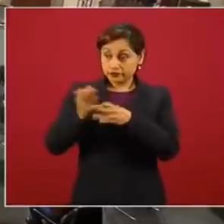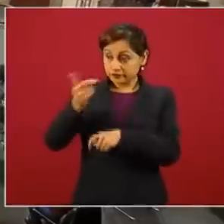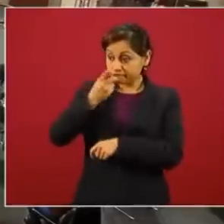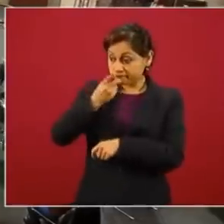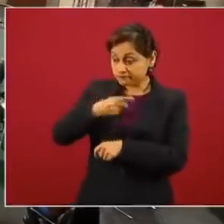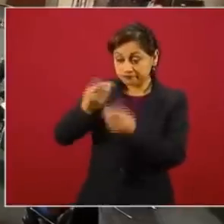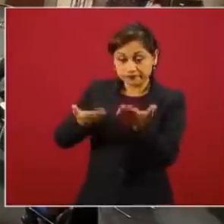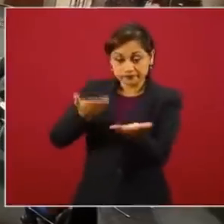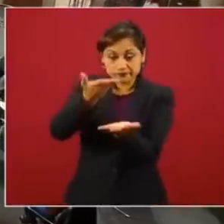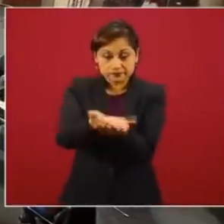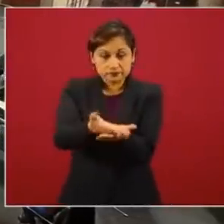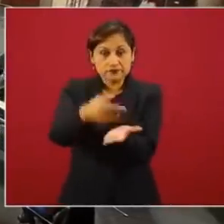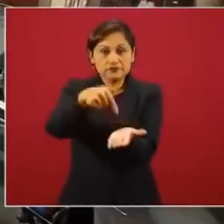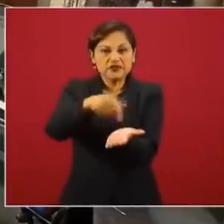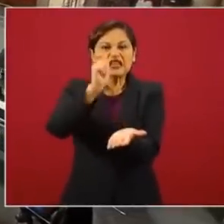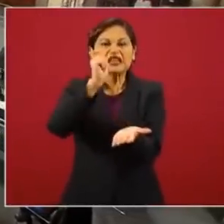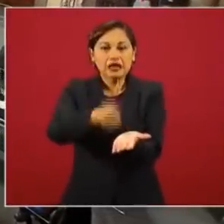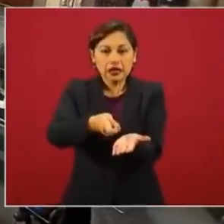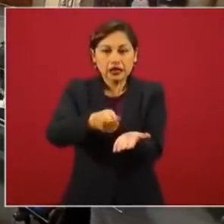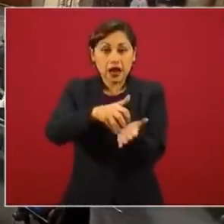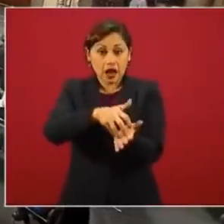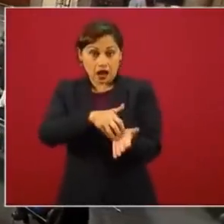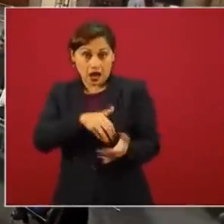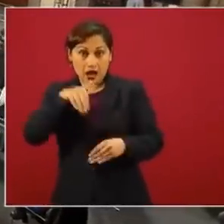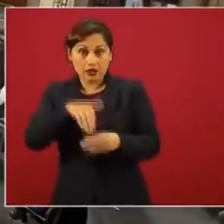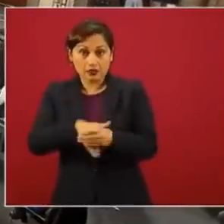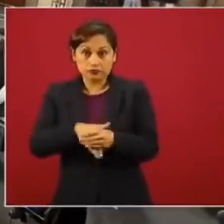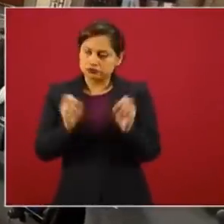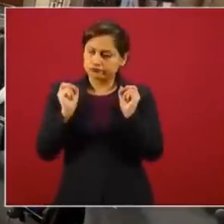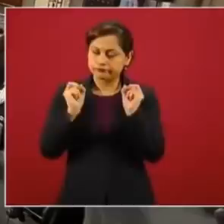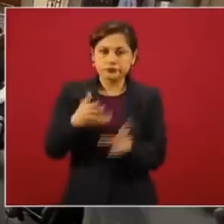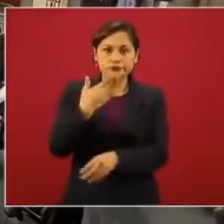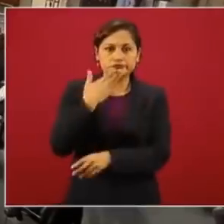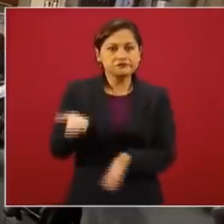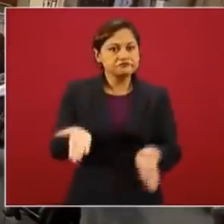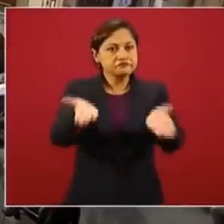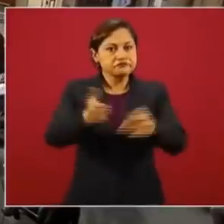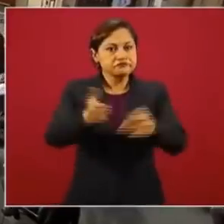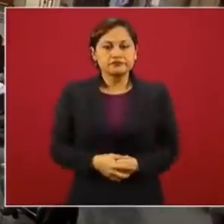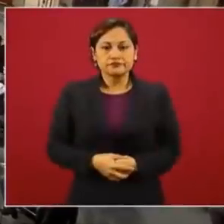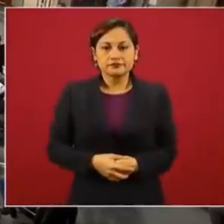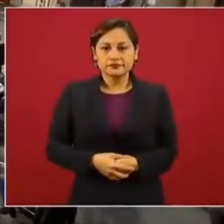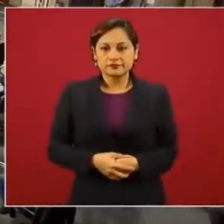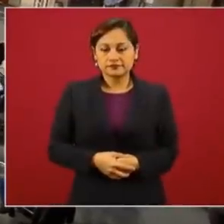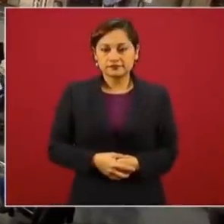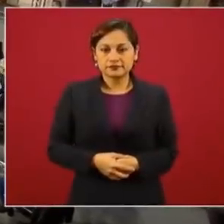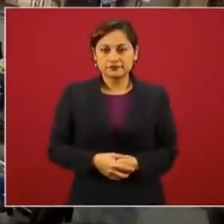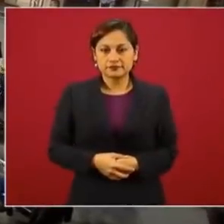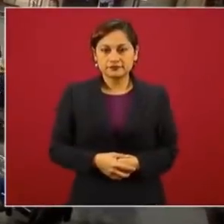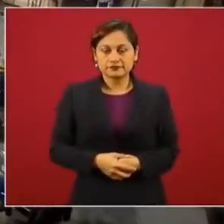y va a significar ahorros, adelante. Solo en el sector